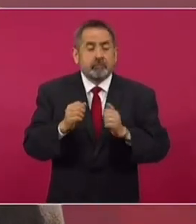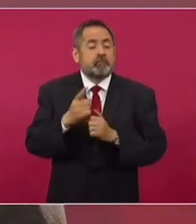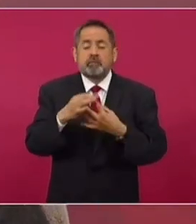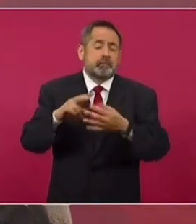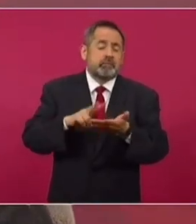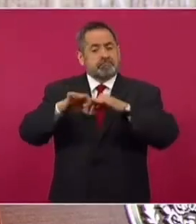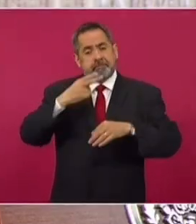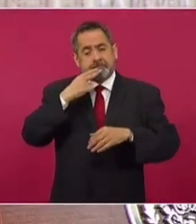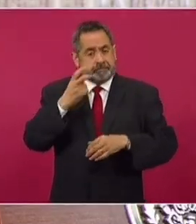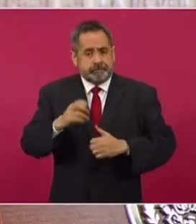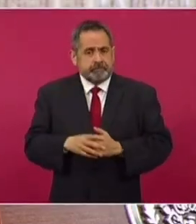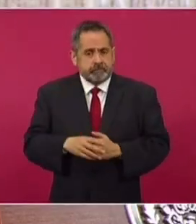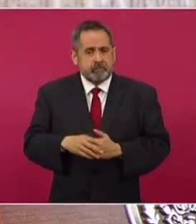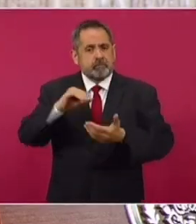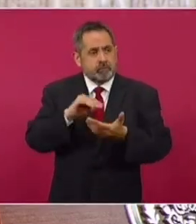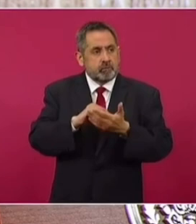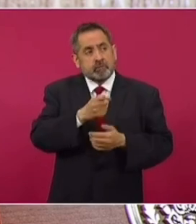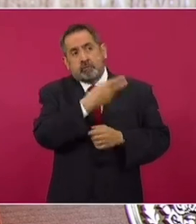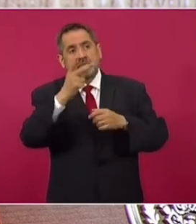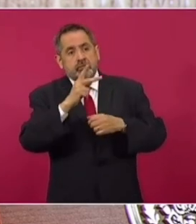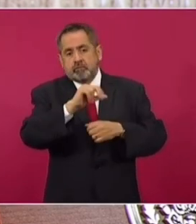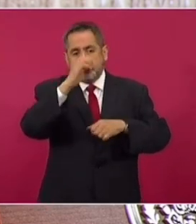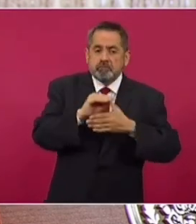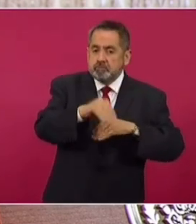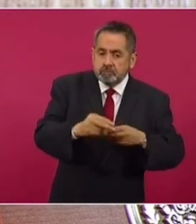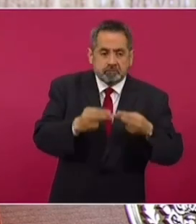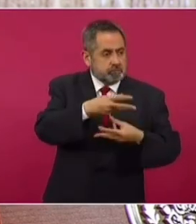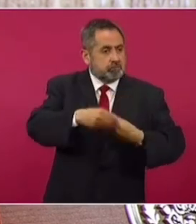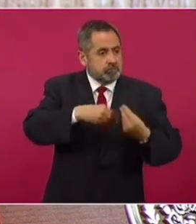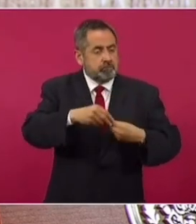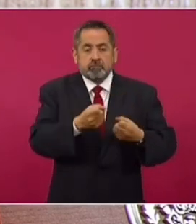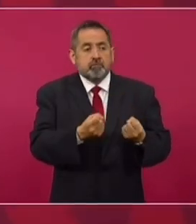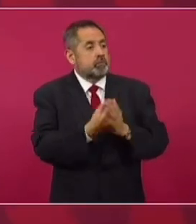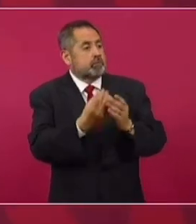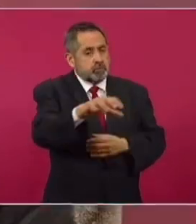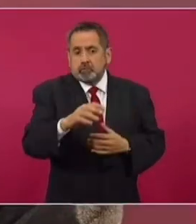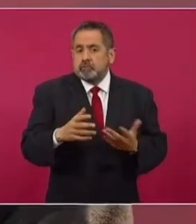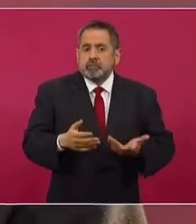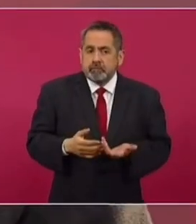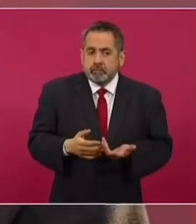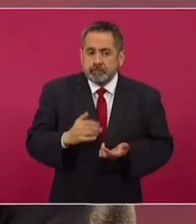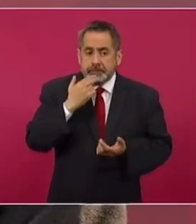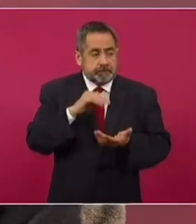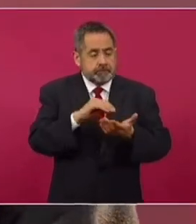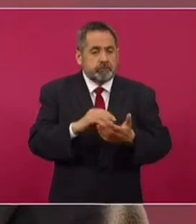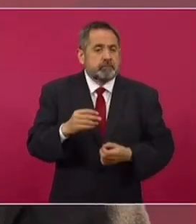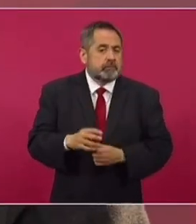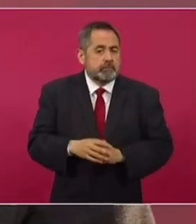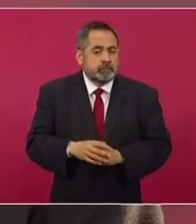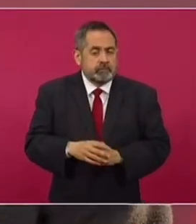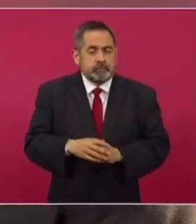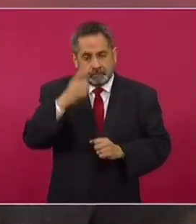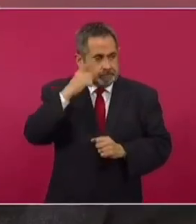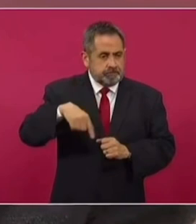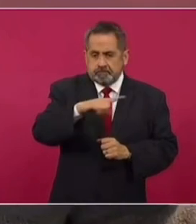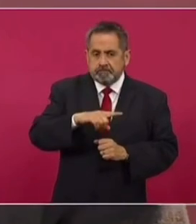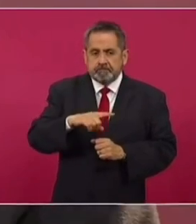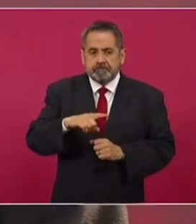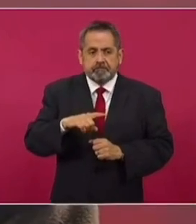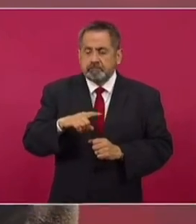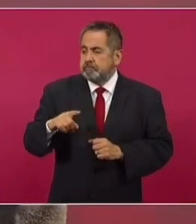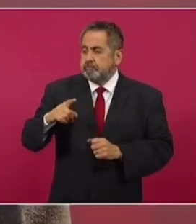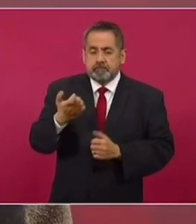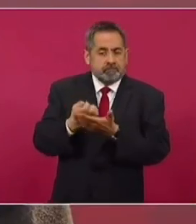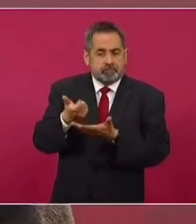tratado. Sigue llegando inversiones a México y se siguen creando empresas para el fortalecimiento de la